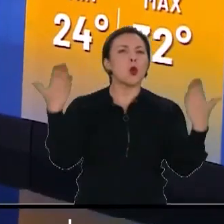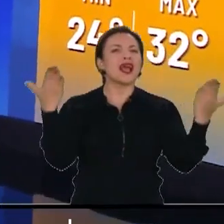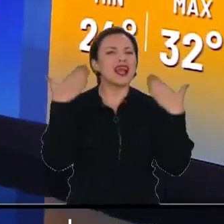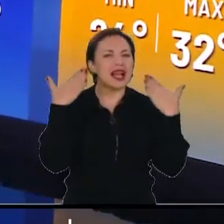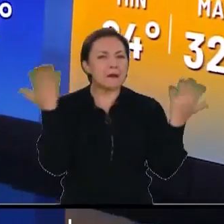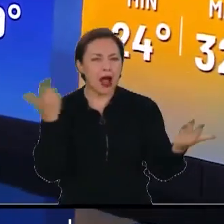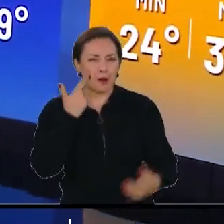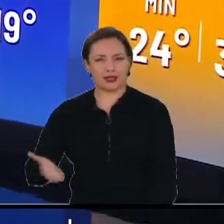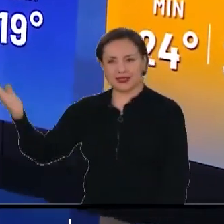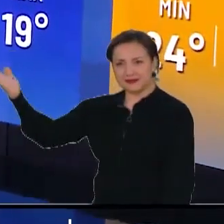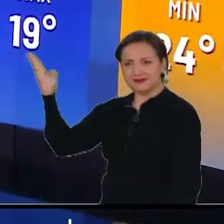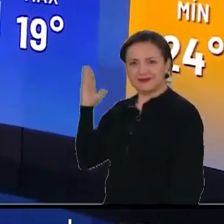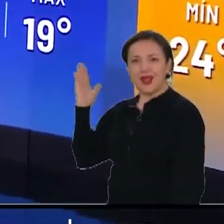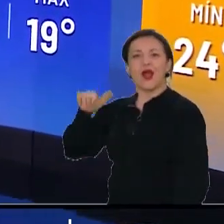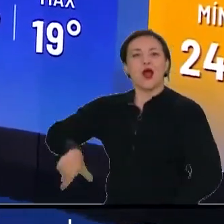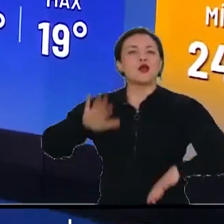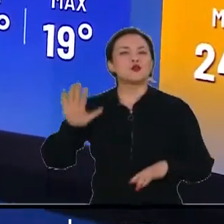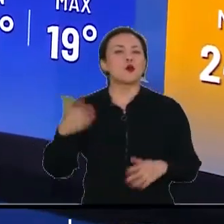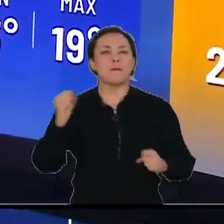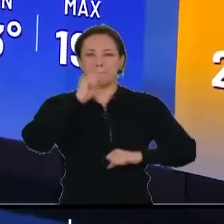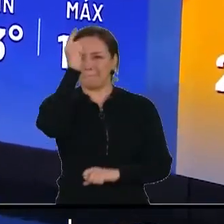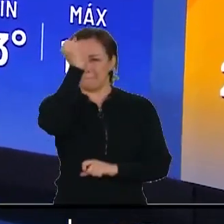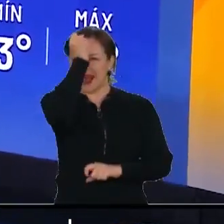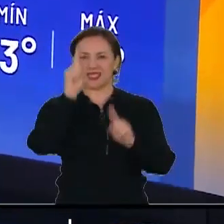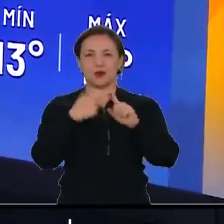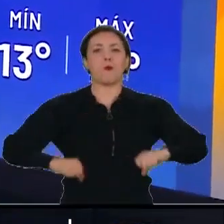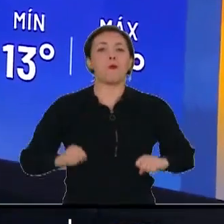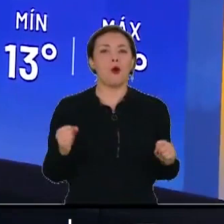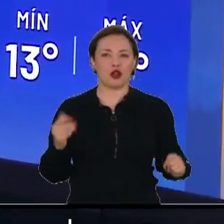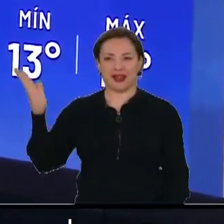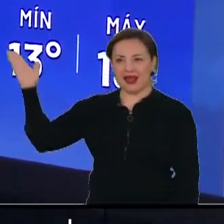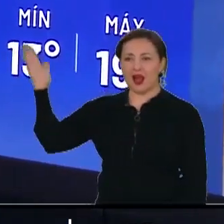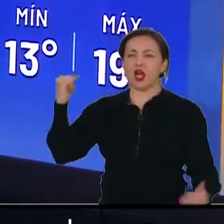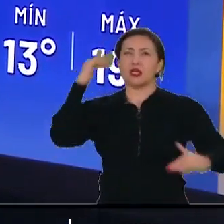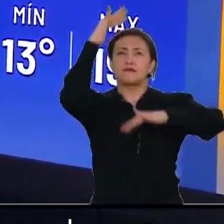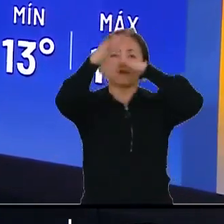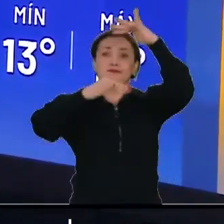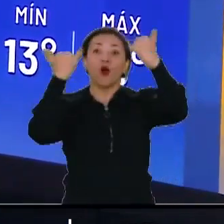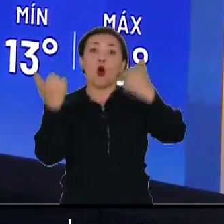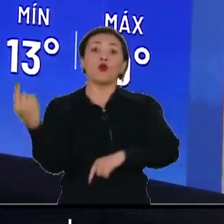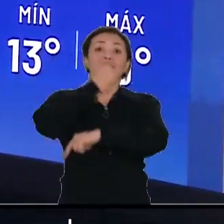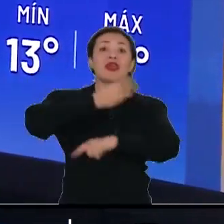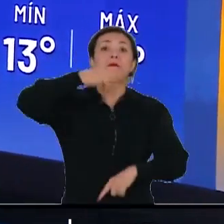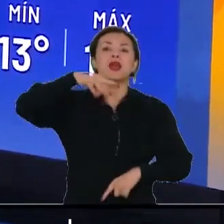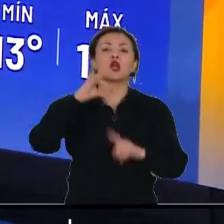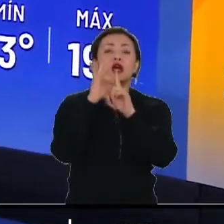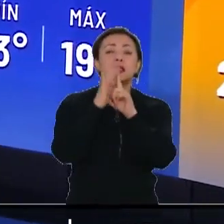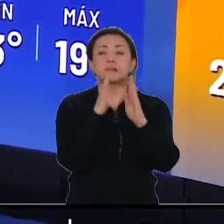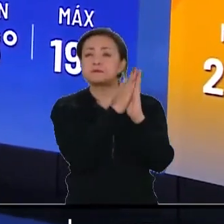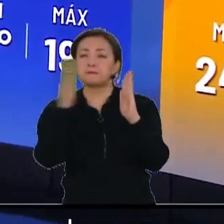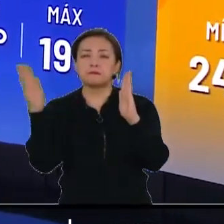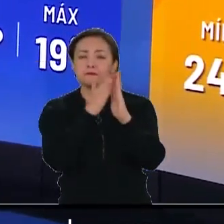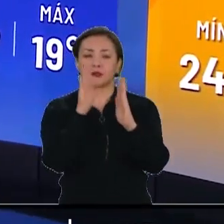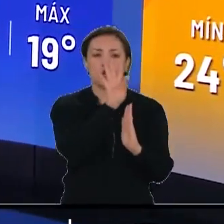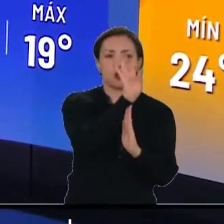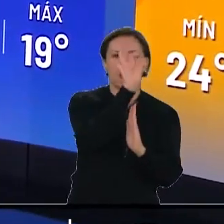Ven ustedes ahí las principales ciudades de Colombia. Comencemos por Bogotá, cielo parcialmente nublado para esta jornada de miércoles, una temperatura que oscilará entre